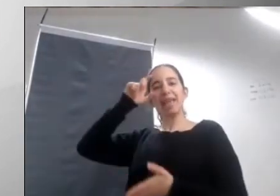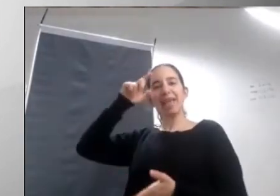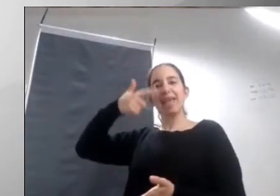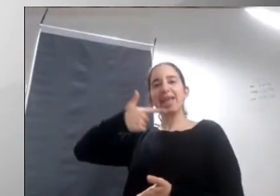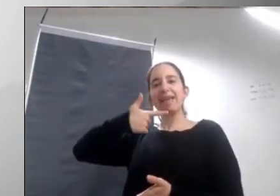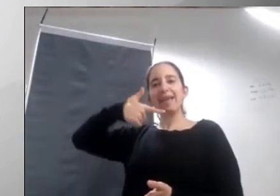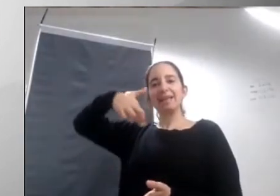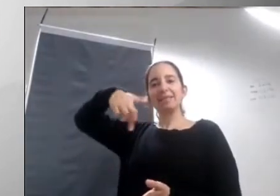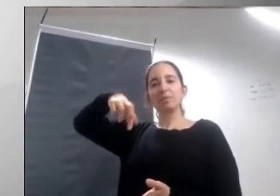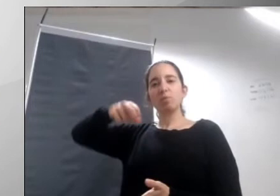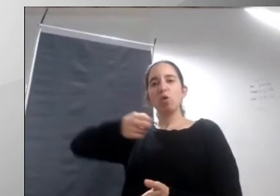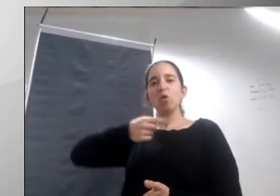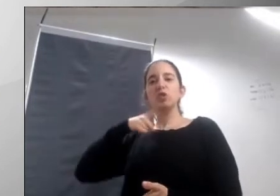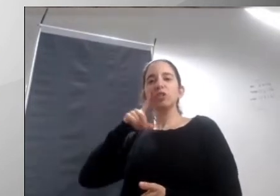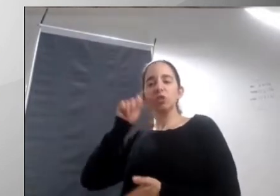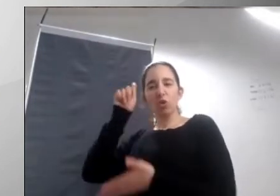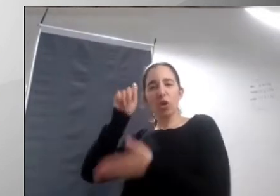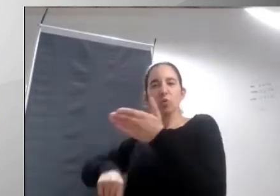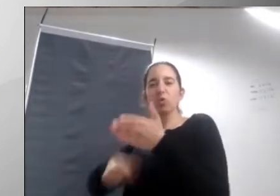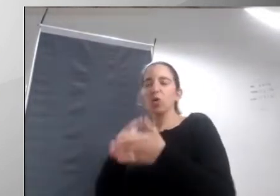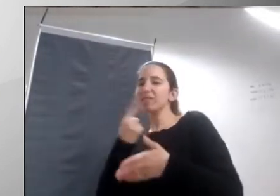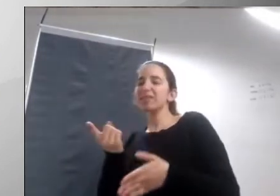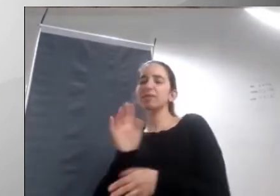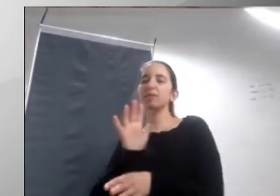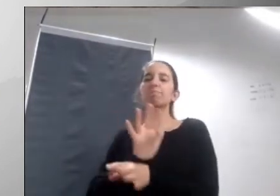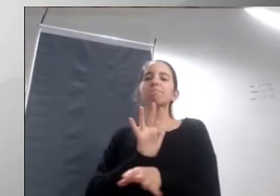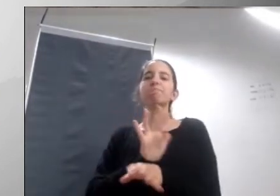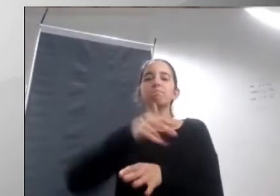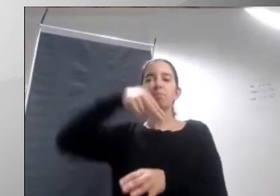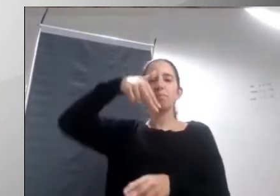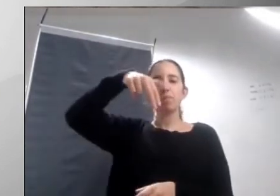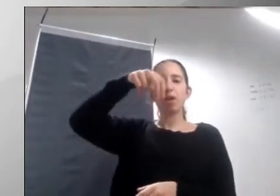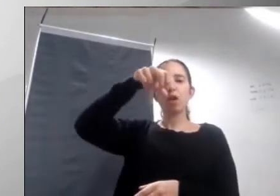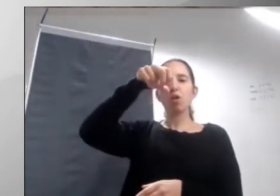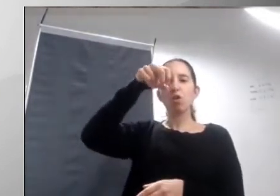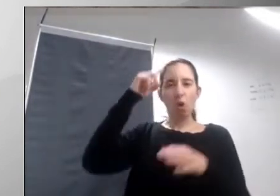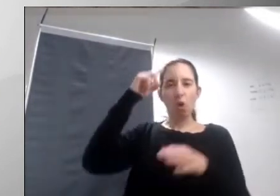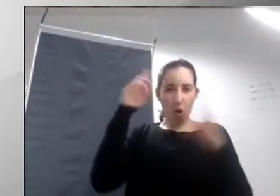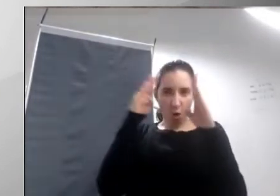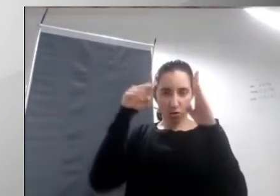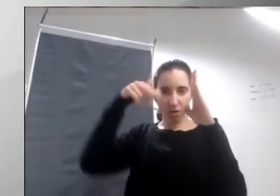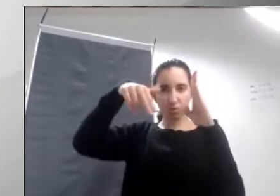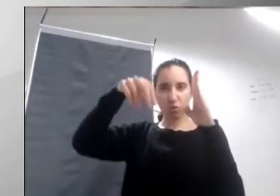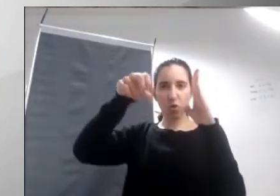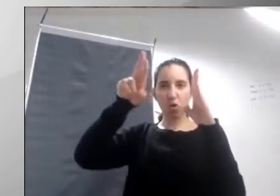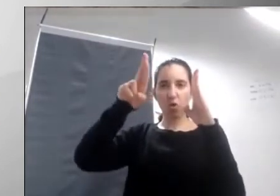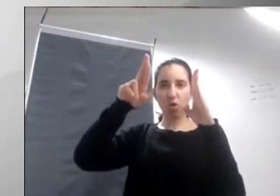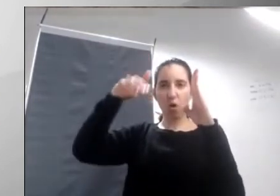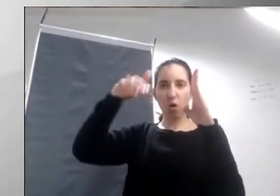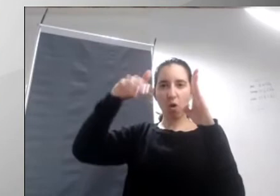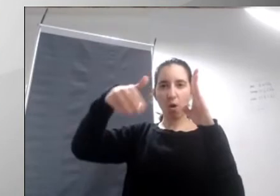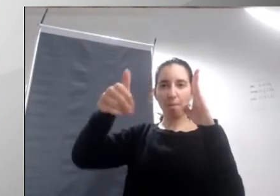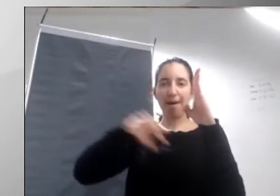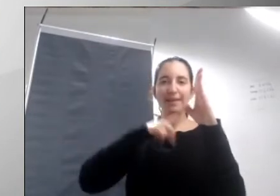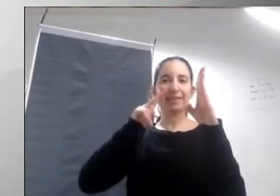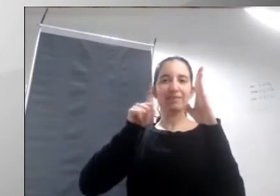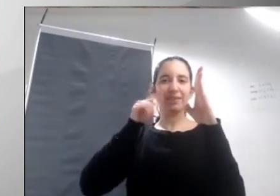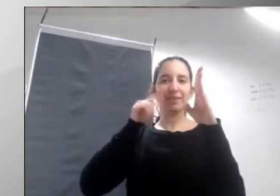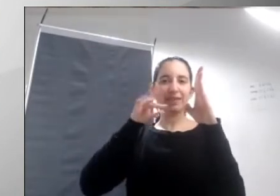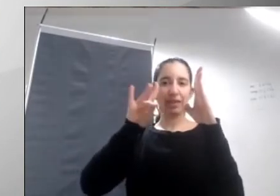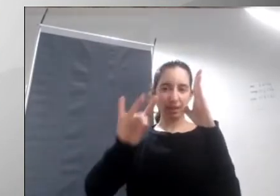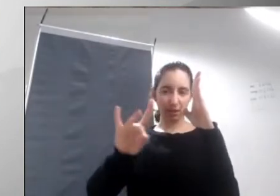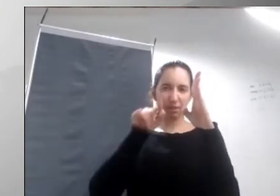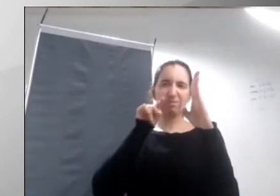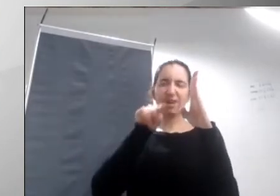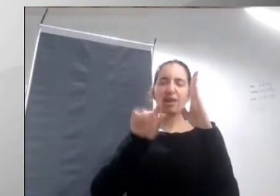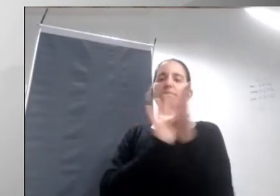normatividad es porque el ser humano va creando nuevas normas, o sea, no es la simple anomalía. Si de pronto yo dijera que todo el